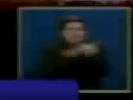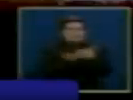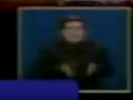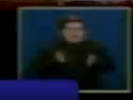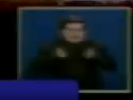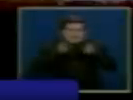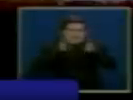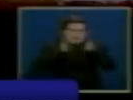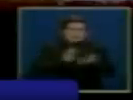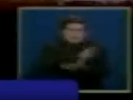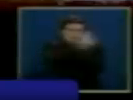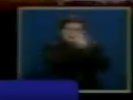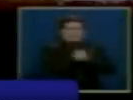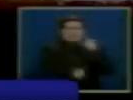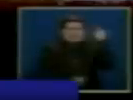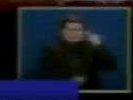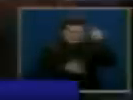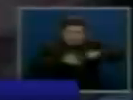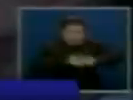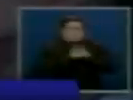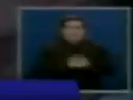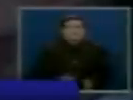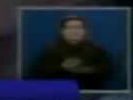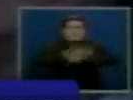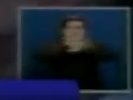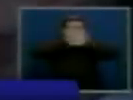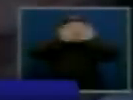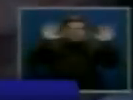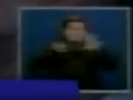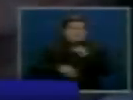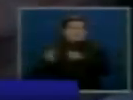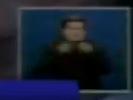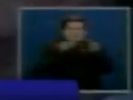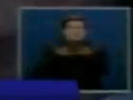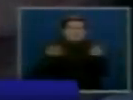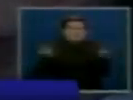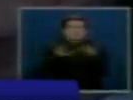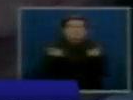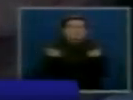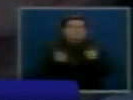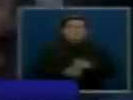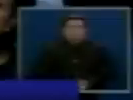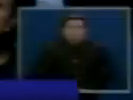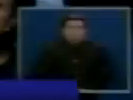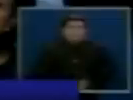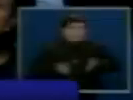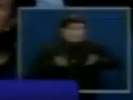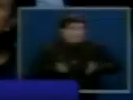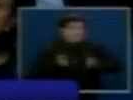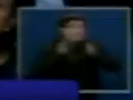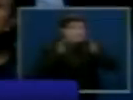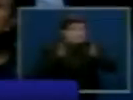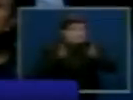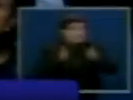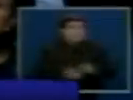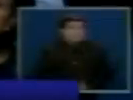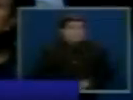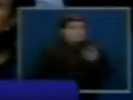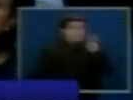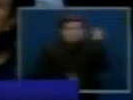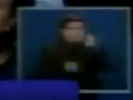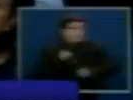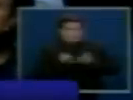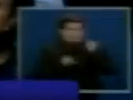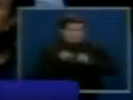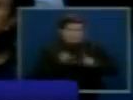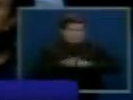cambio que esta administración ha iniciado en materia de transparencia y rendición de cuentas. El camino o la senda no está concluida,